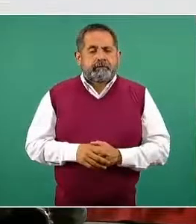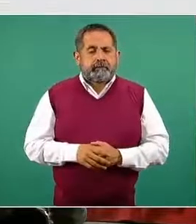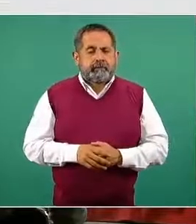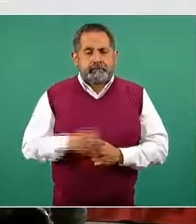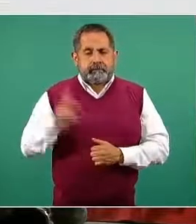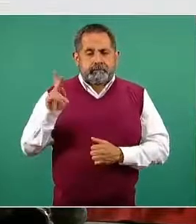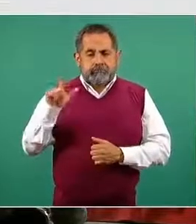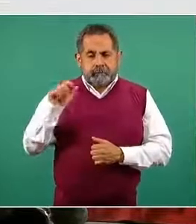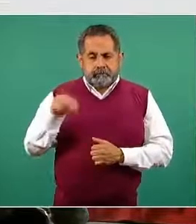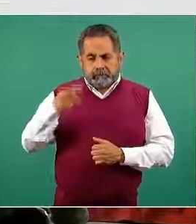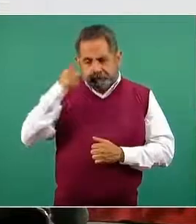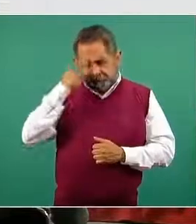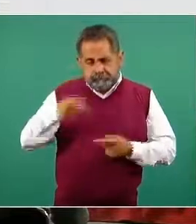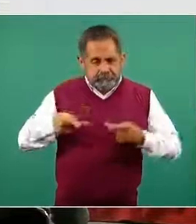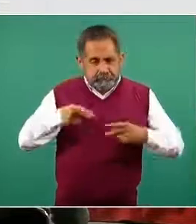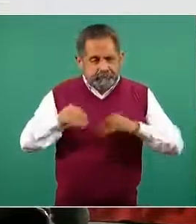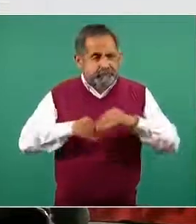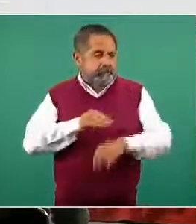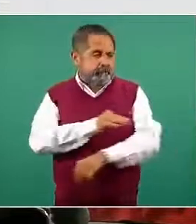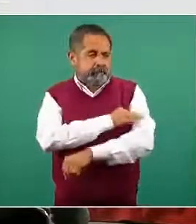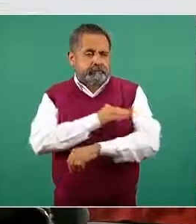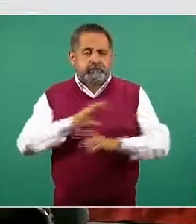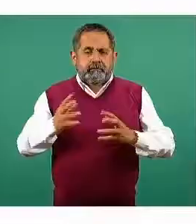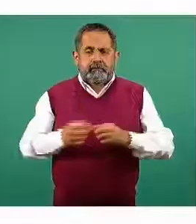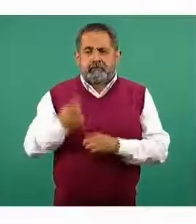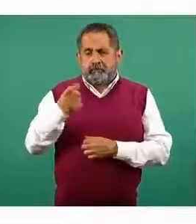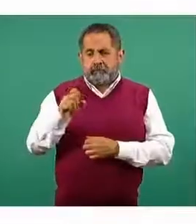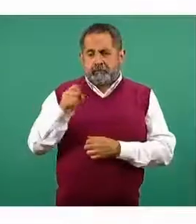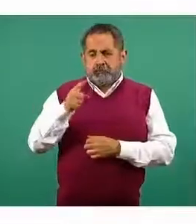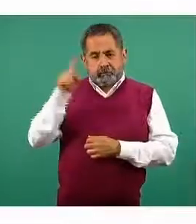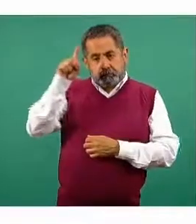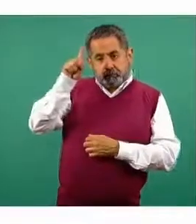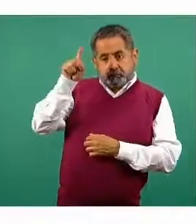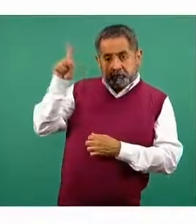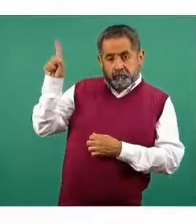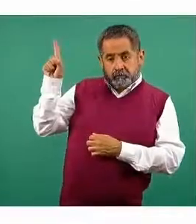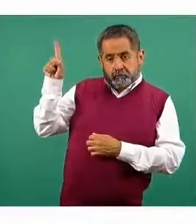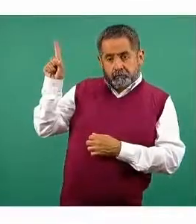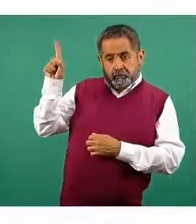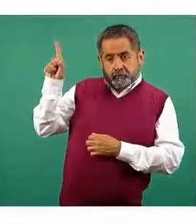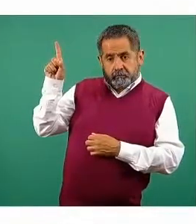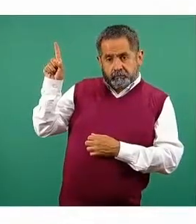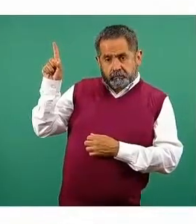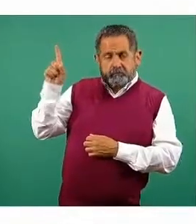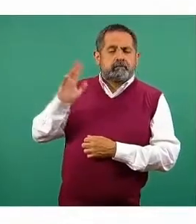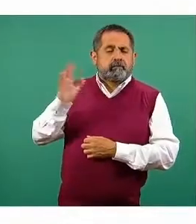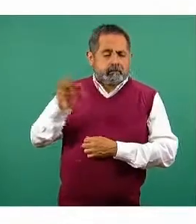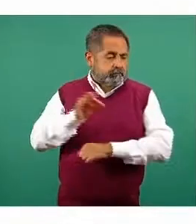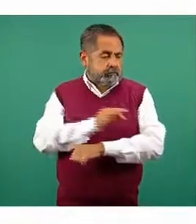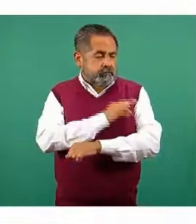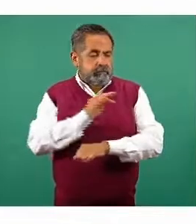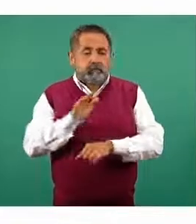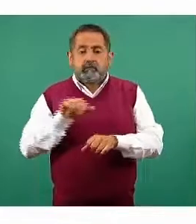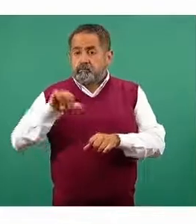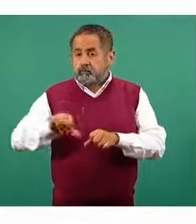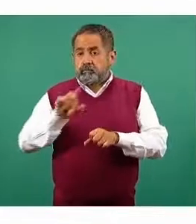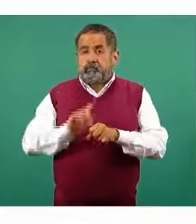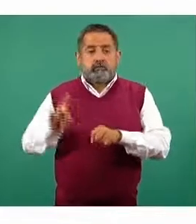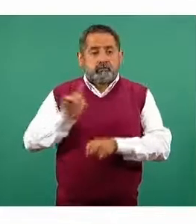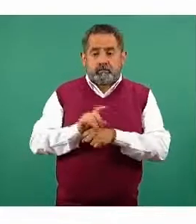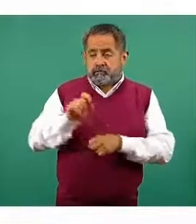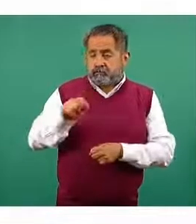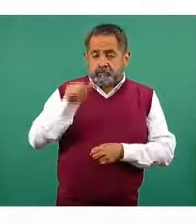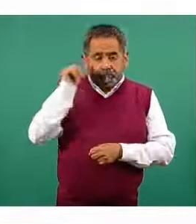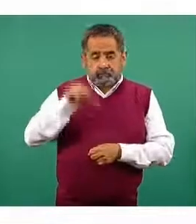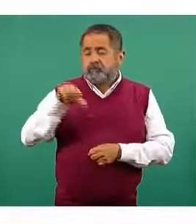Vacunación, se tiene un reporte de 161.711 dosis aplicadas el 26 de